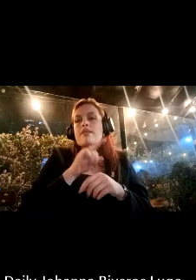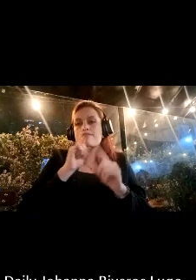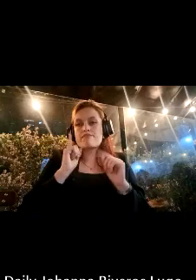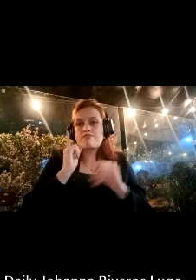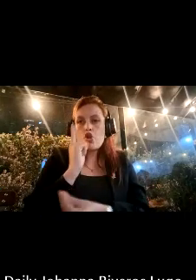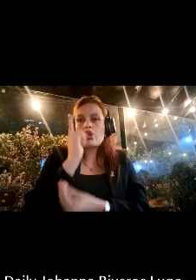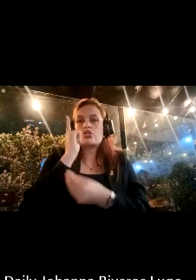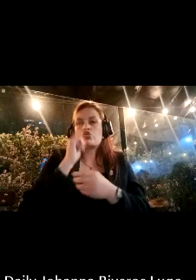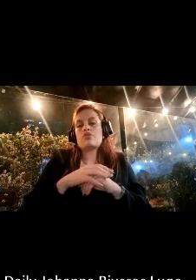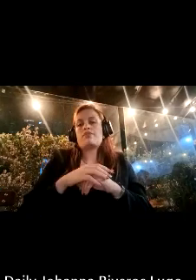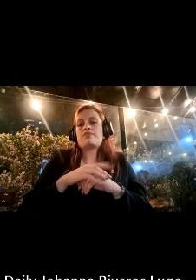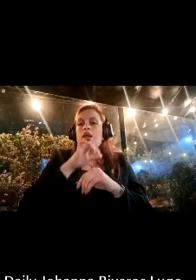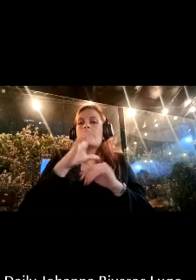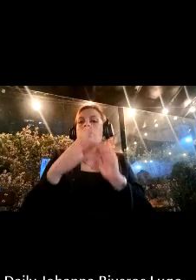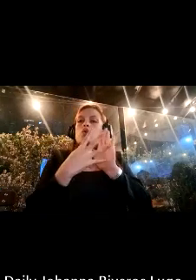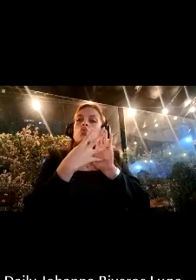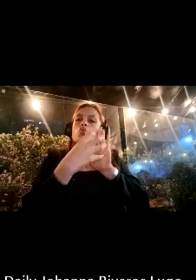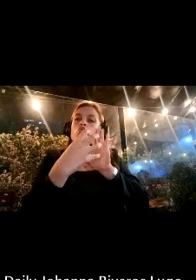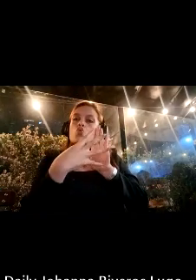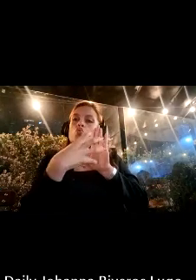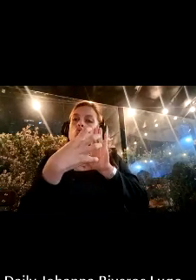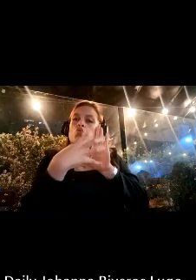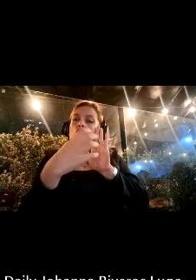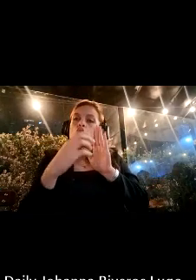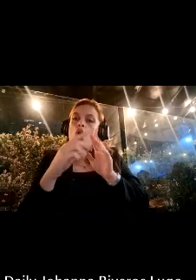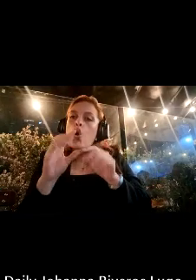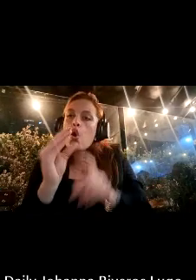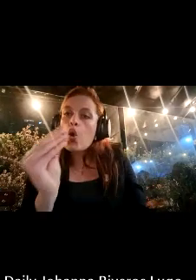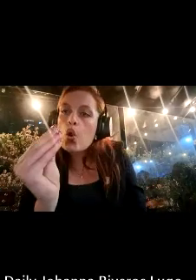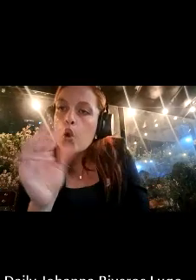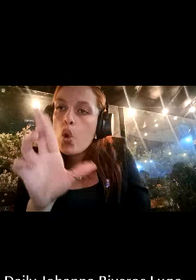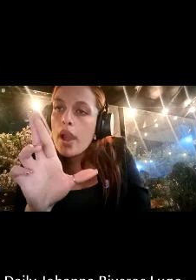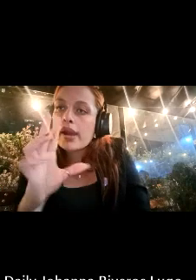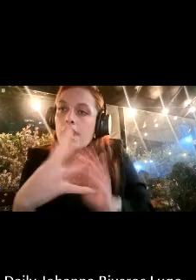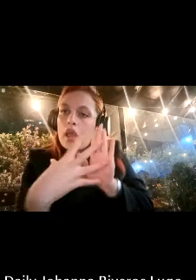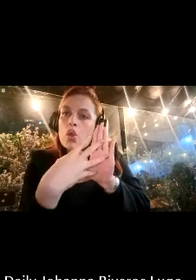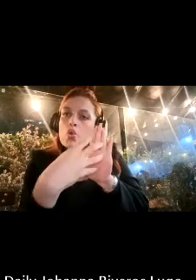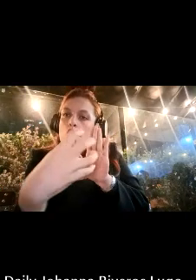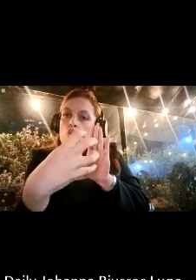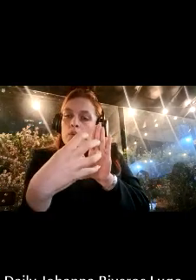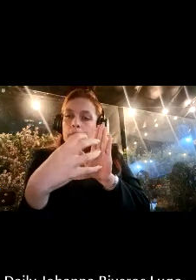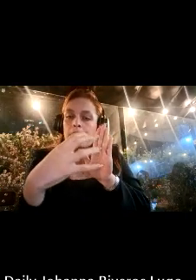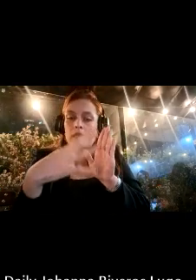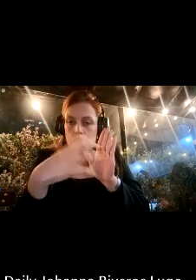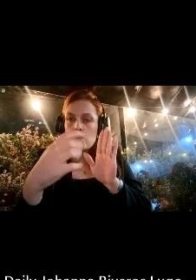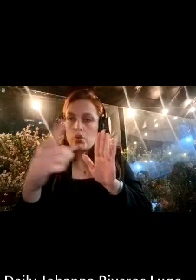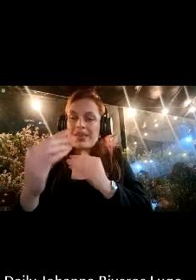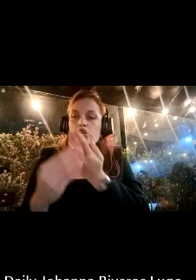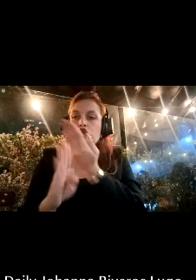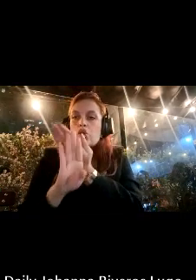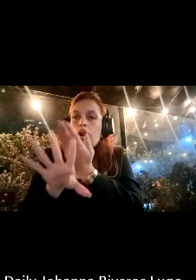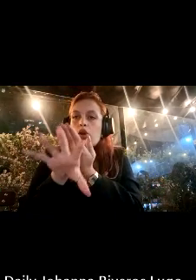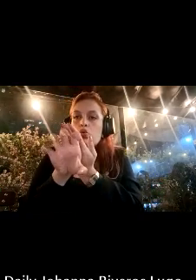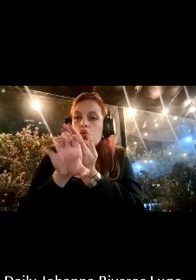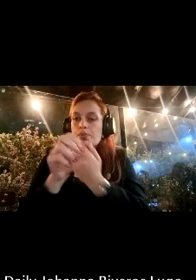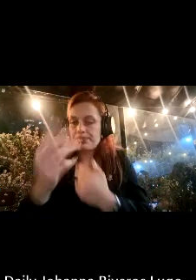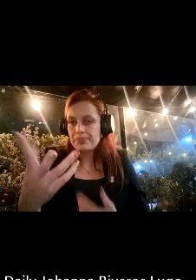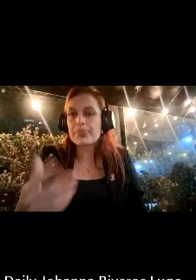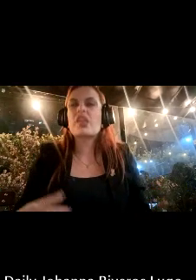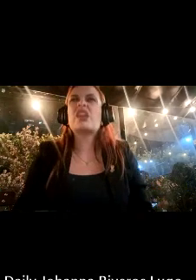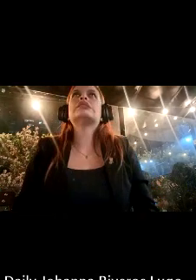código y los que no puedan escanearlo ya les voy a enviar el enlace.